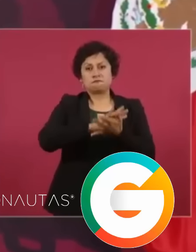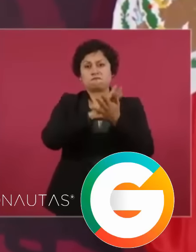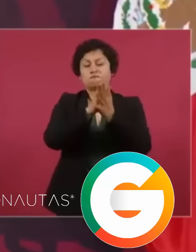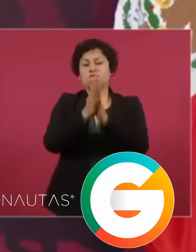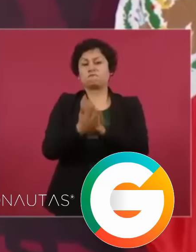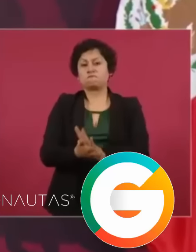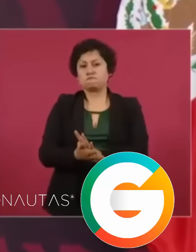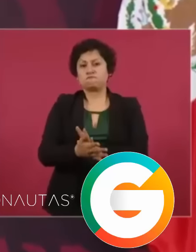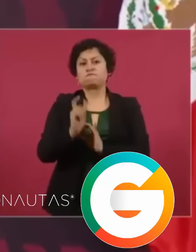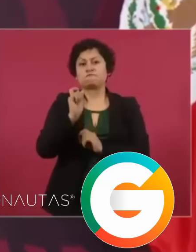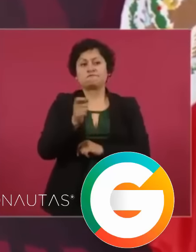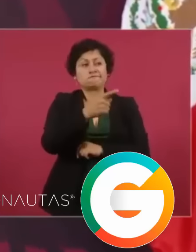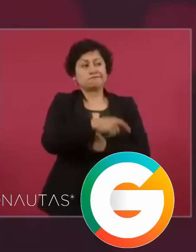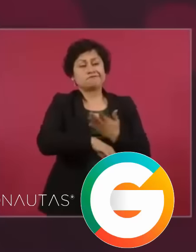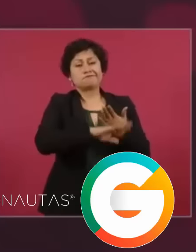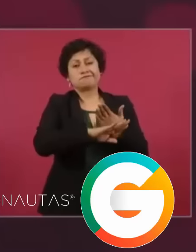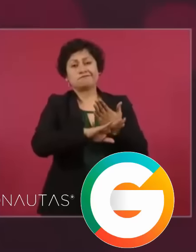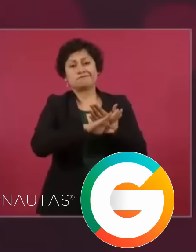No pueden.